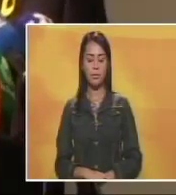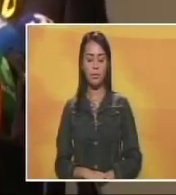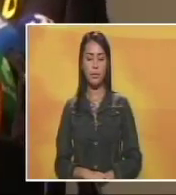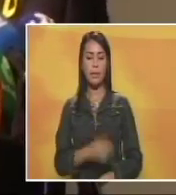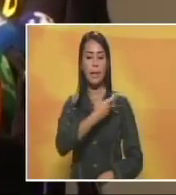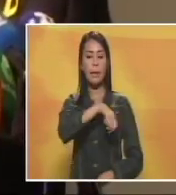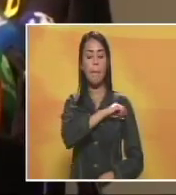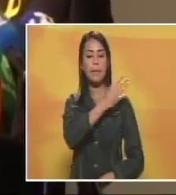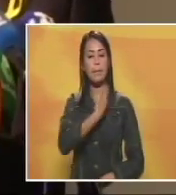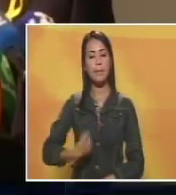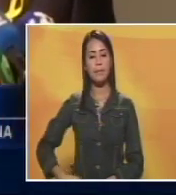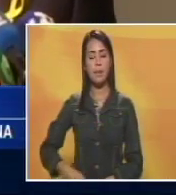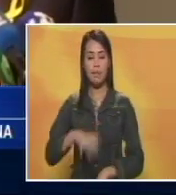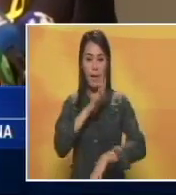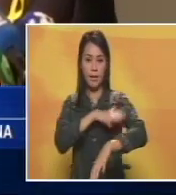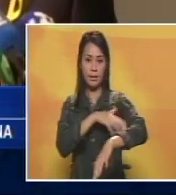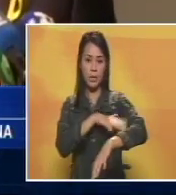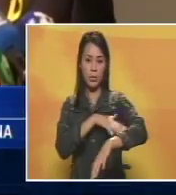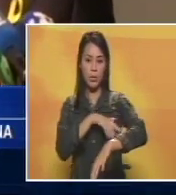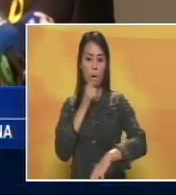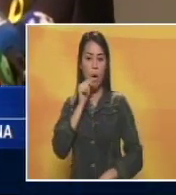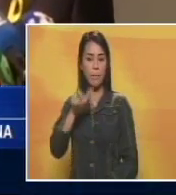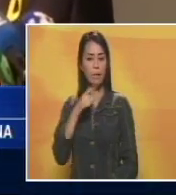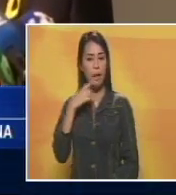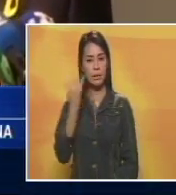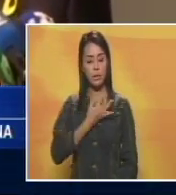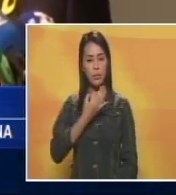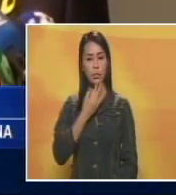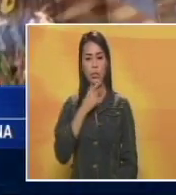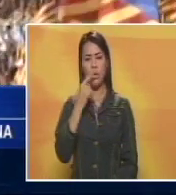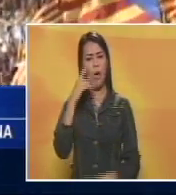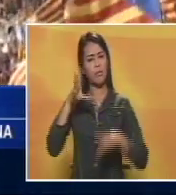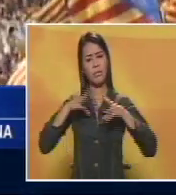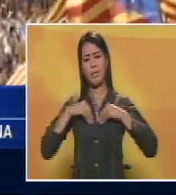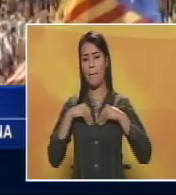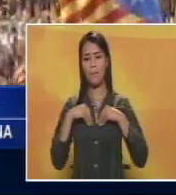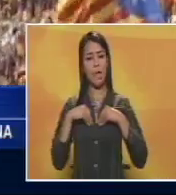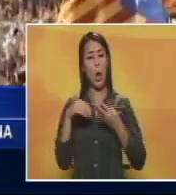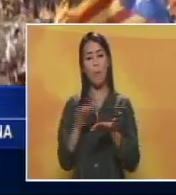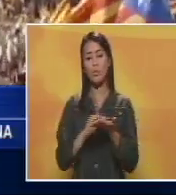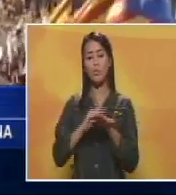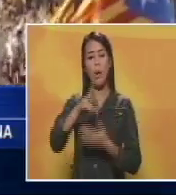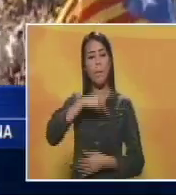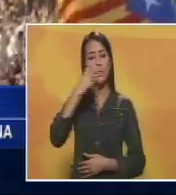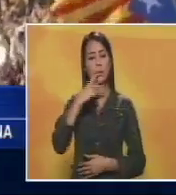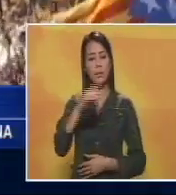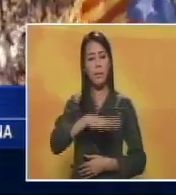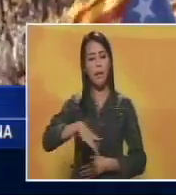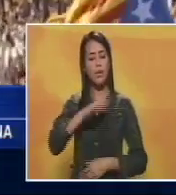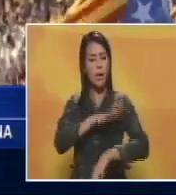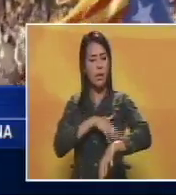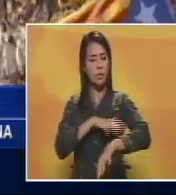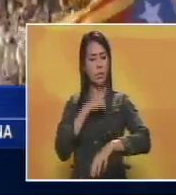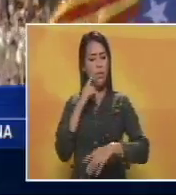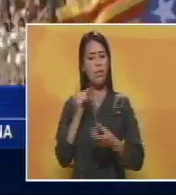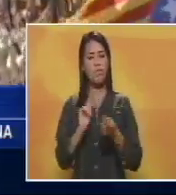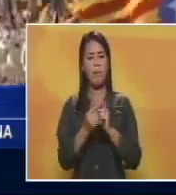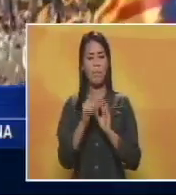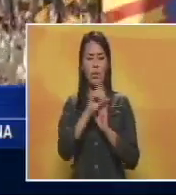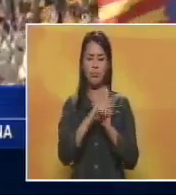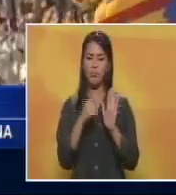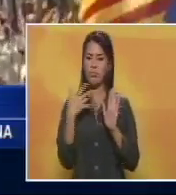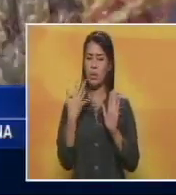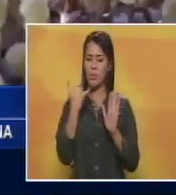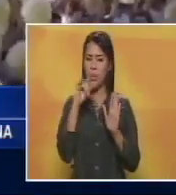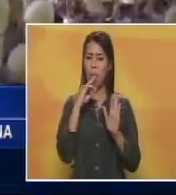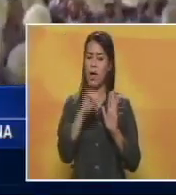En España, el presidente de Cataluña, Quim Torra, aseguró que no aceptará como solución política para la región un referéndum que no incluya la